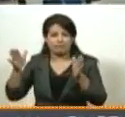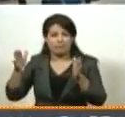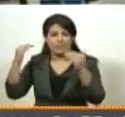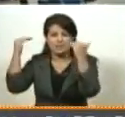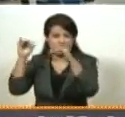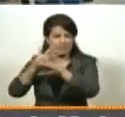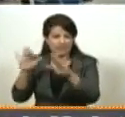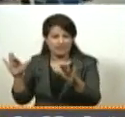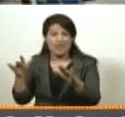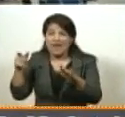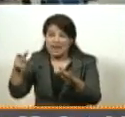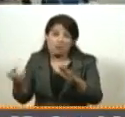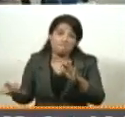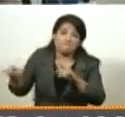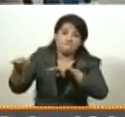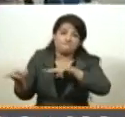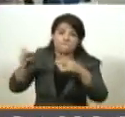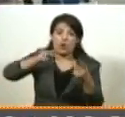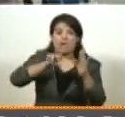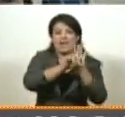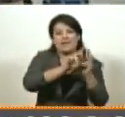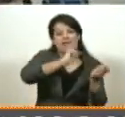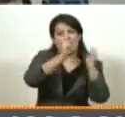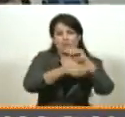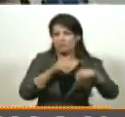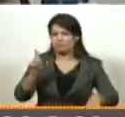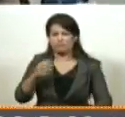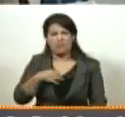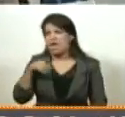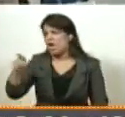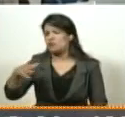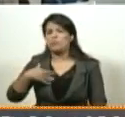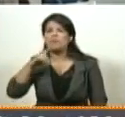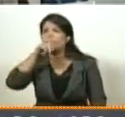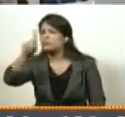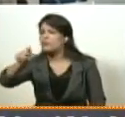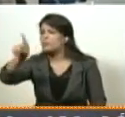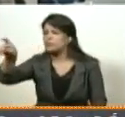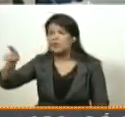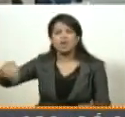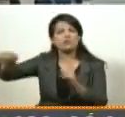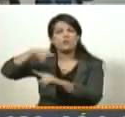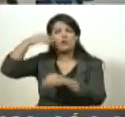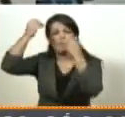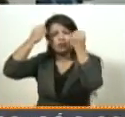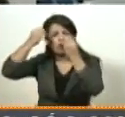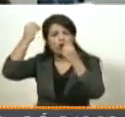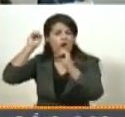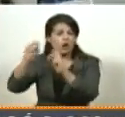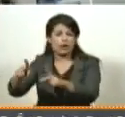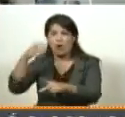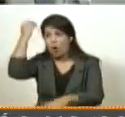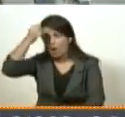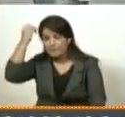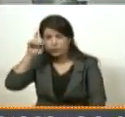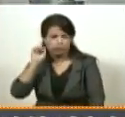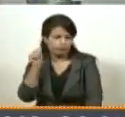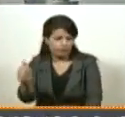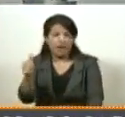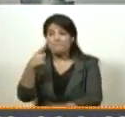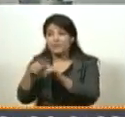sector político. Ellos pueden preguntarse lo que ellos quieran, porque es un ejercicio político. Lo que no se puede es confundir